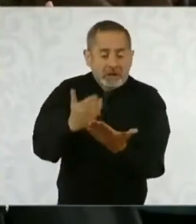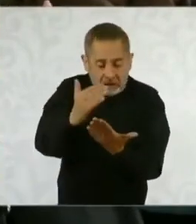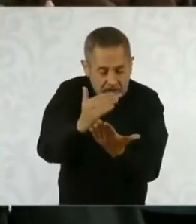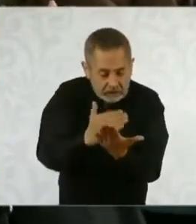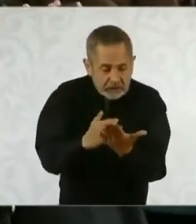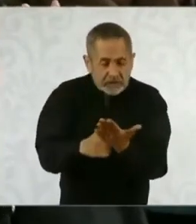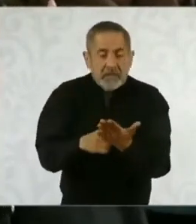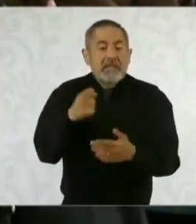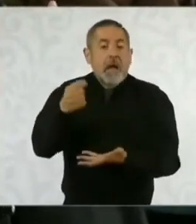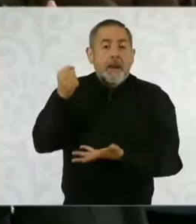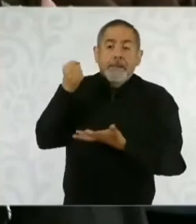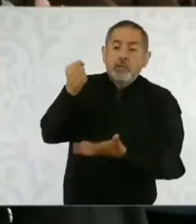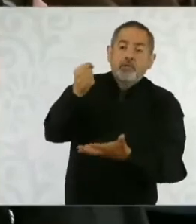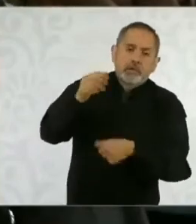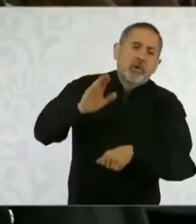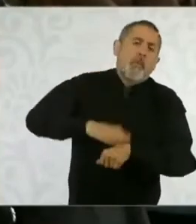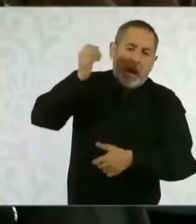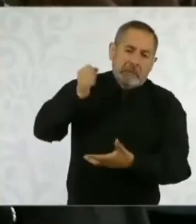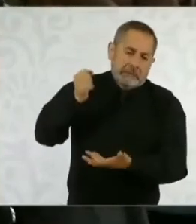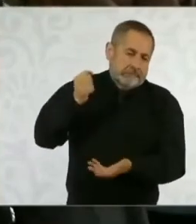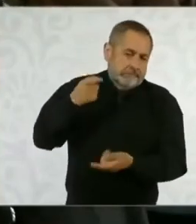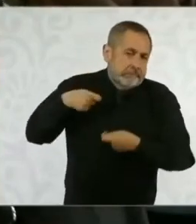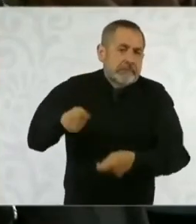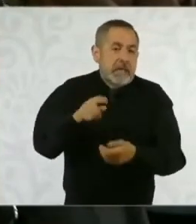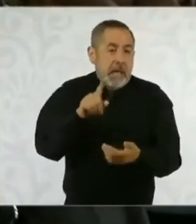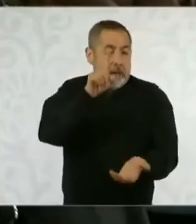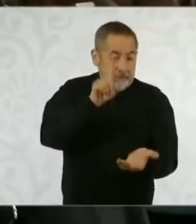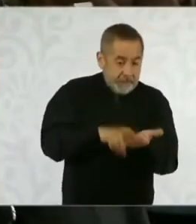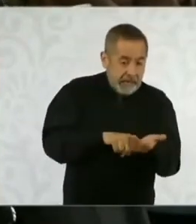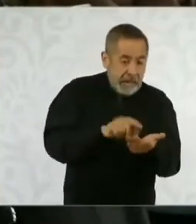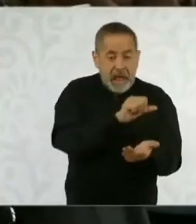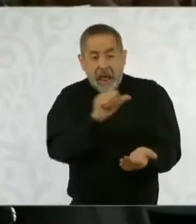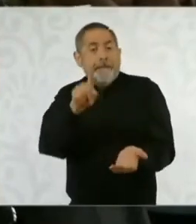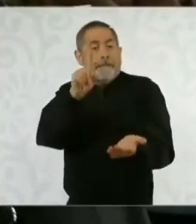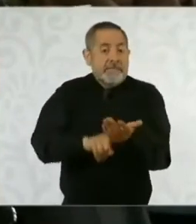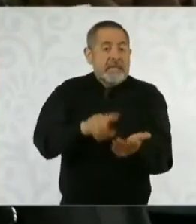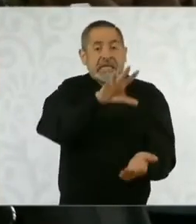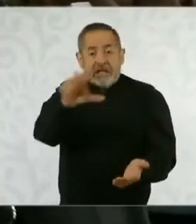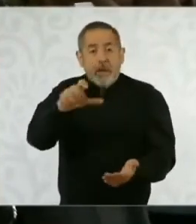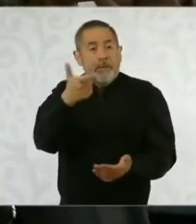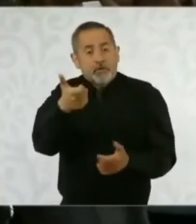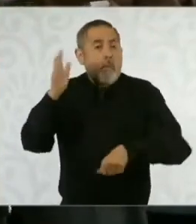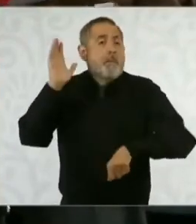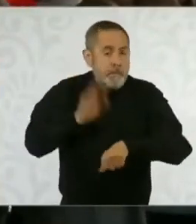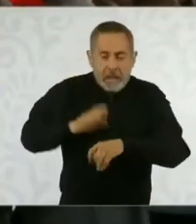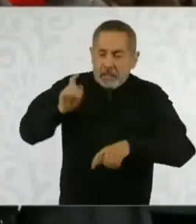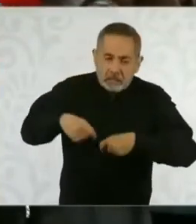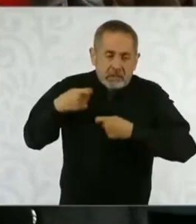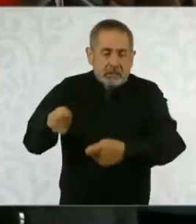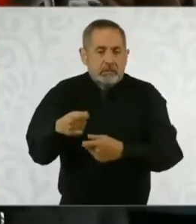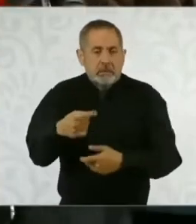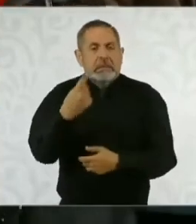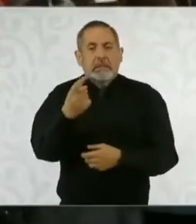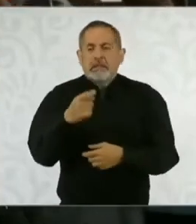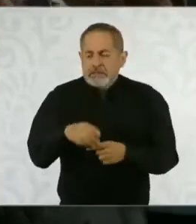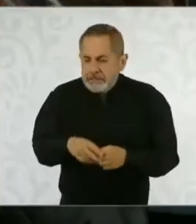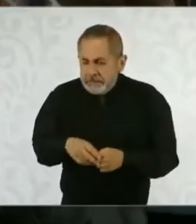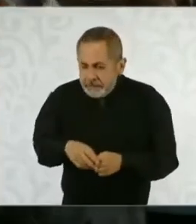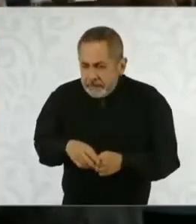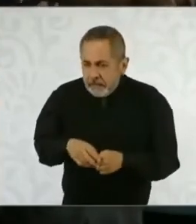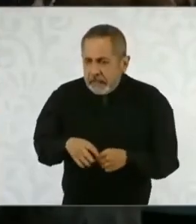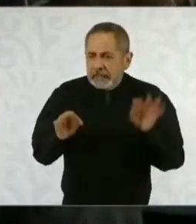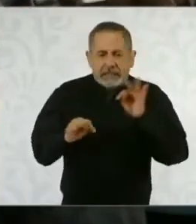buscar ampliar el presupuesto del INE entre 1,000 y 1,500 millones de pesos, y que estos podrían en dado caso tomarse